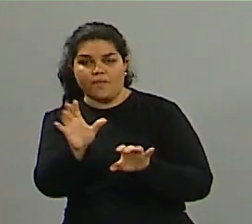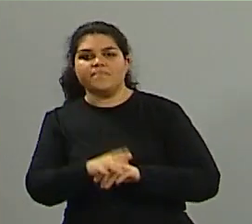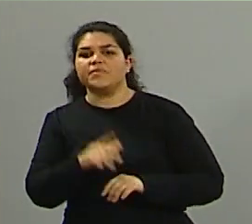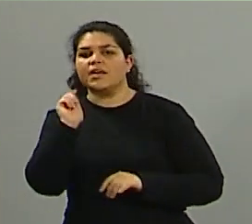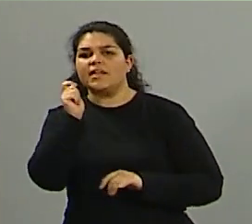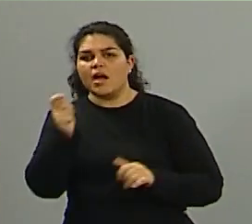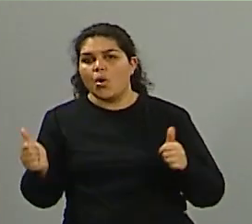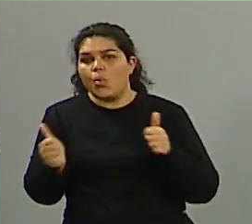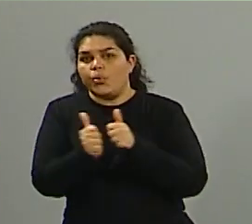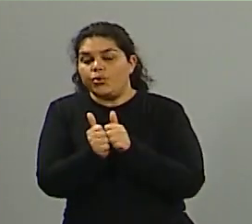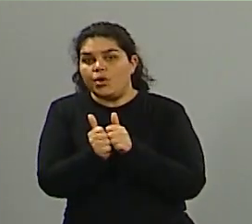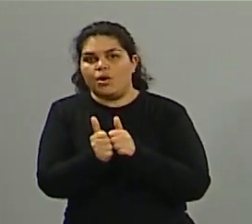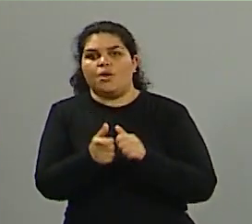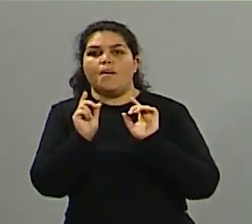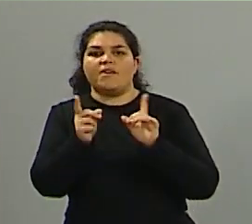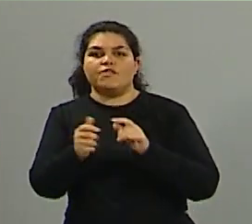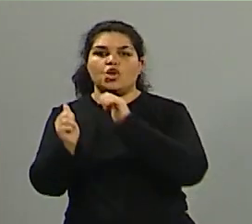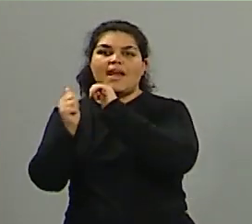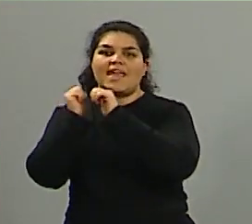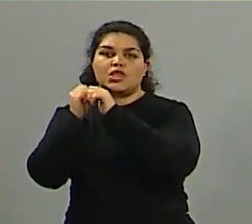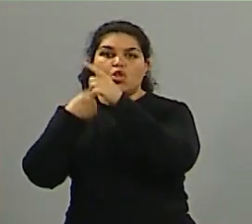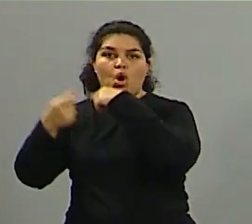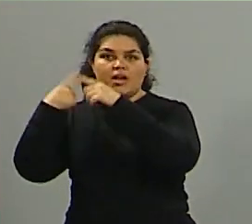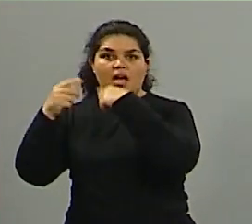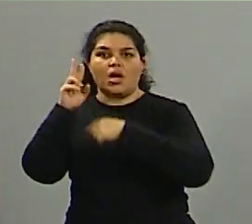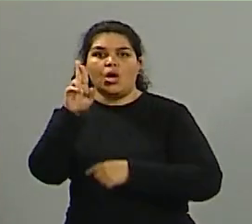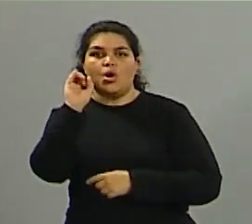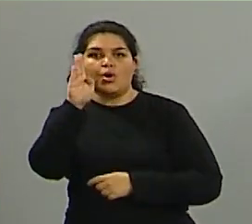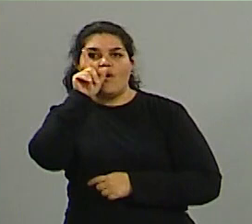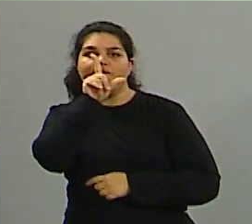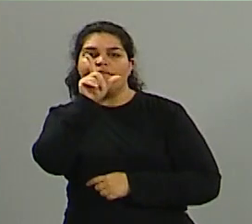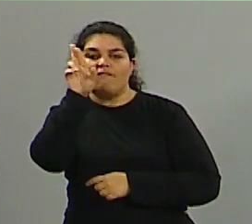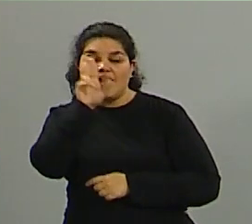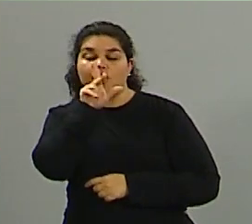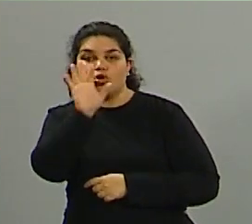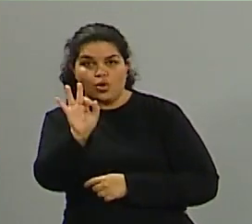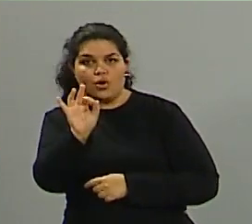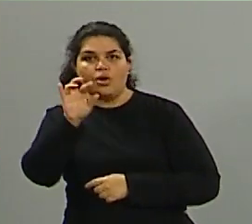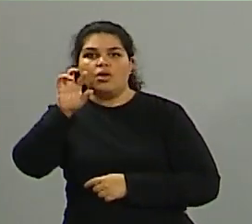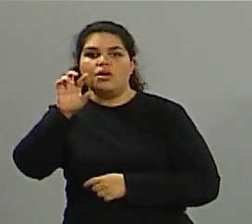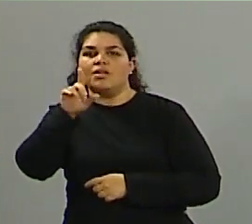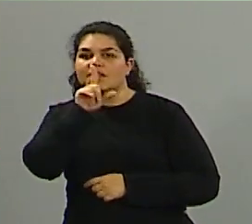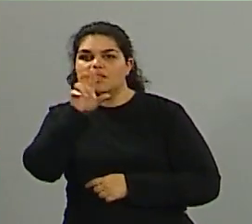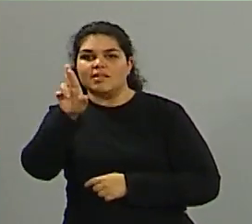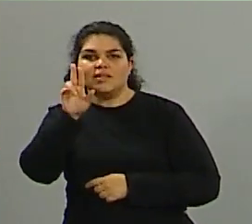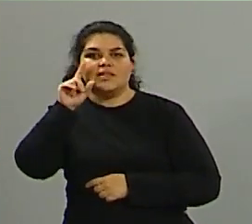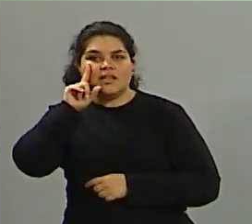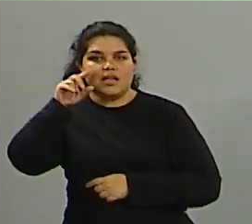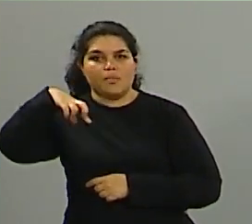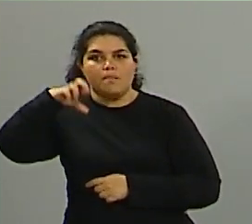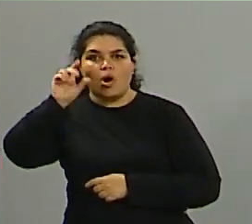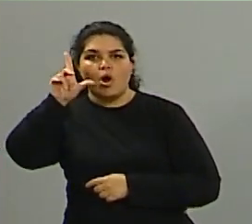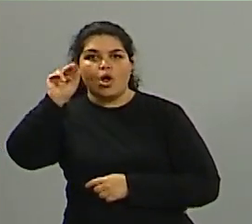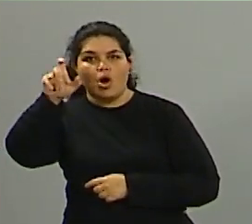Tripolone, que es profesor de historia. Ustedes seguramente lo deben conocer, ha estado en más de una oportunidad en Señal U, en algún que otro programa, pero hoy lo vamos a tener en el estudio de